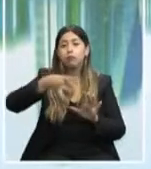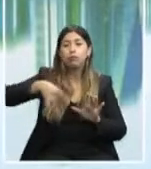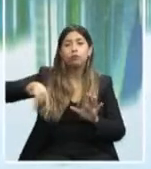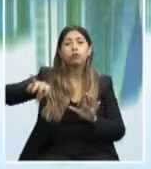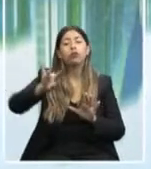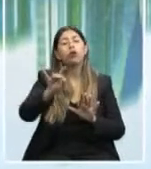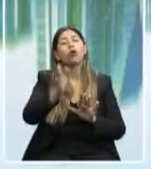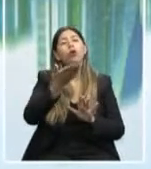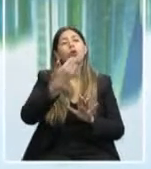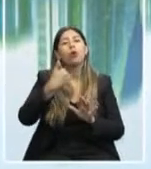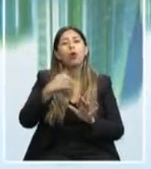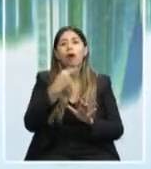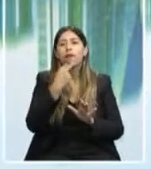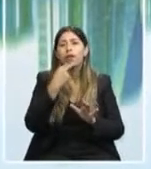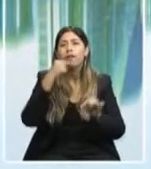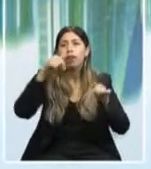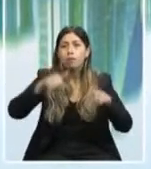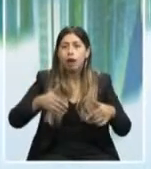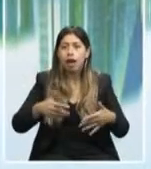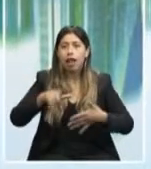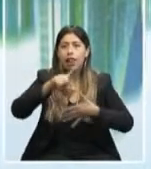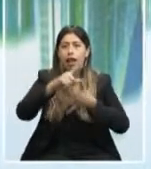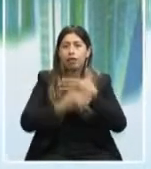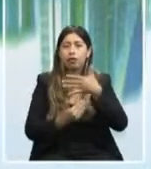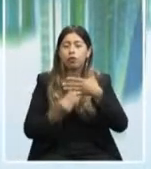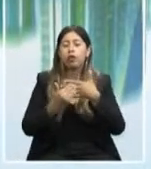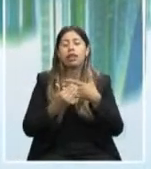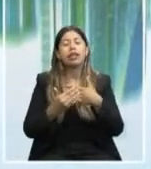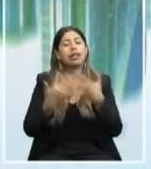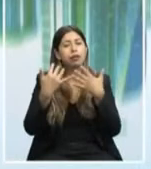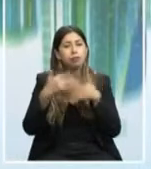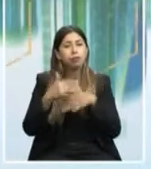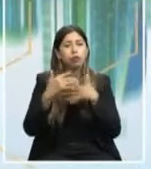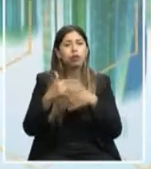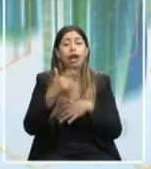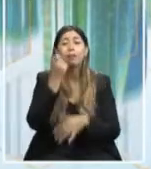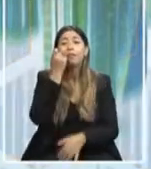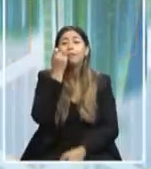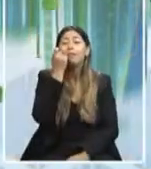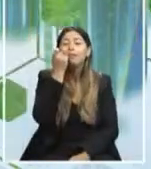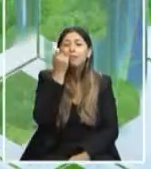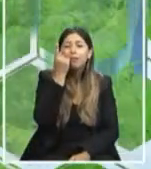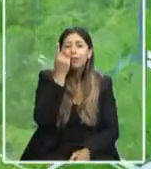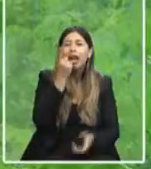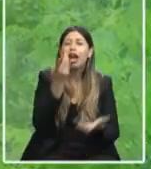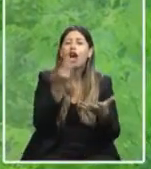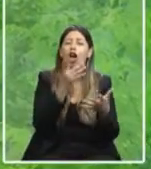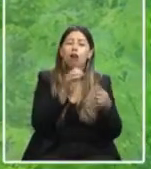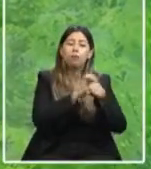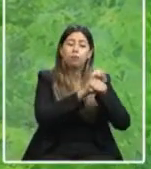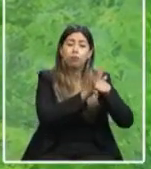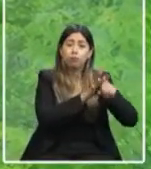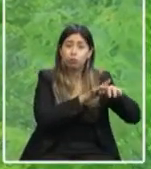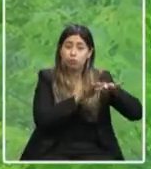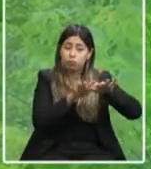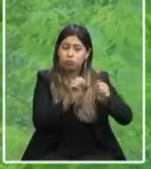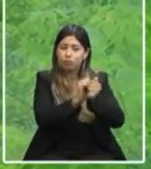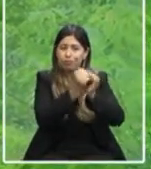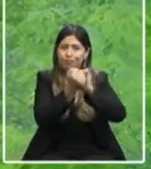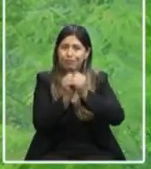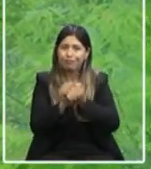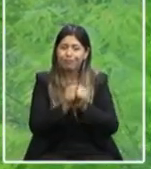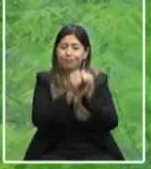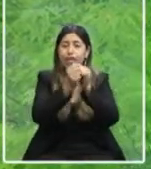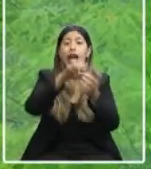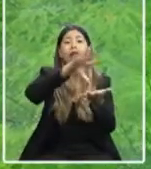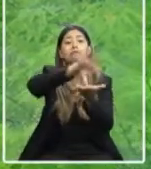nuestras latitudes es fundamental para entender la dinámica de la epidemia en cada país, de